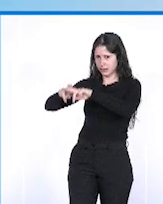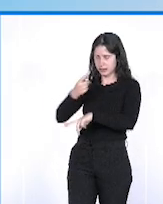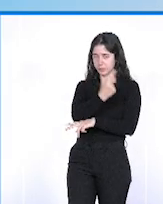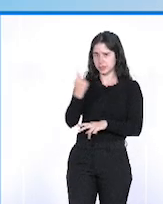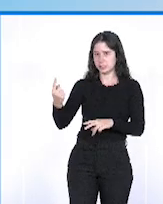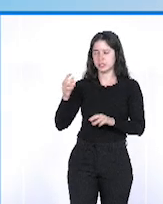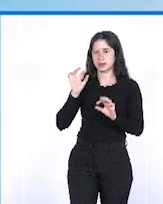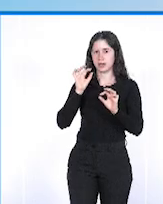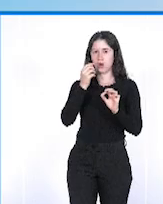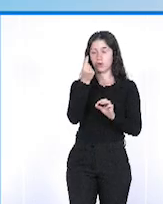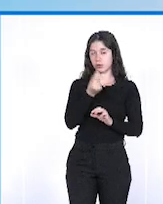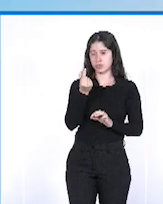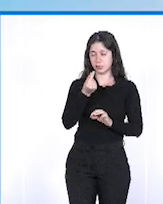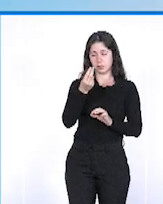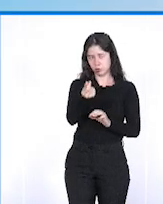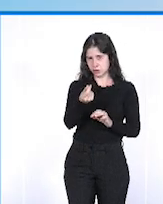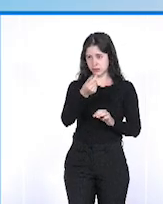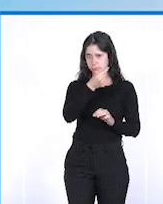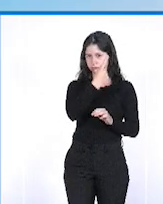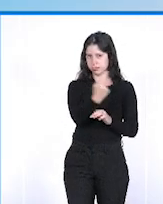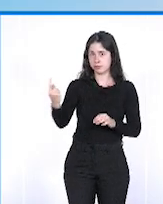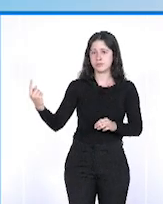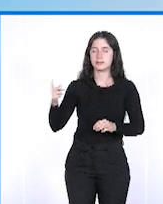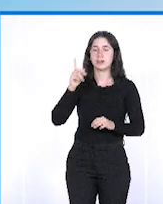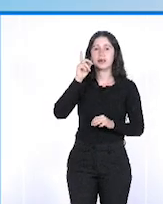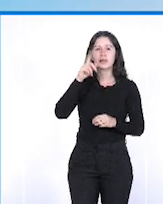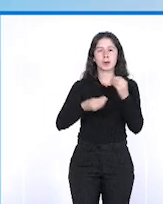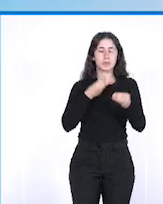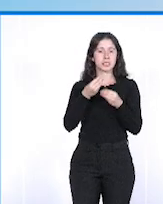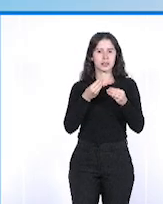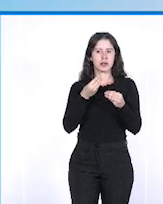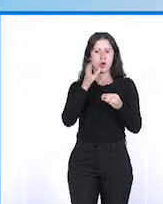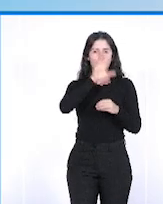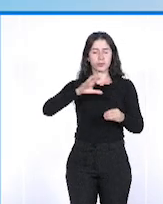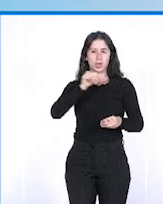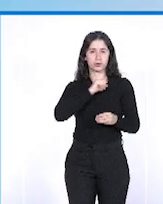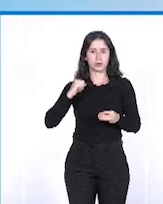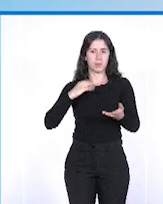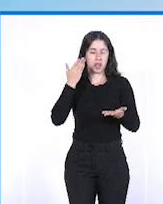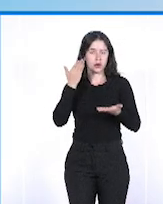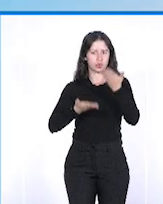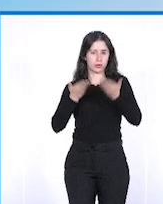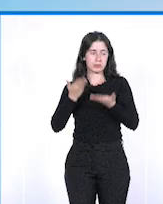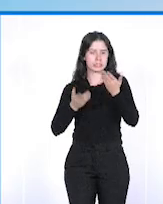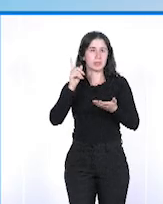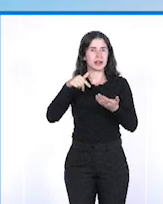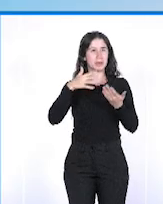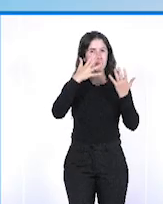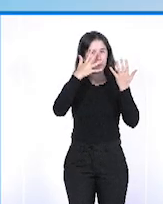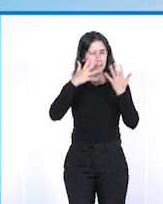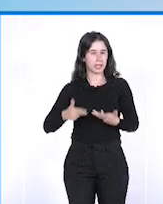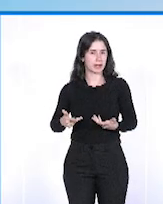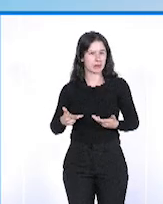costes concreto también hemos hecho una comparativa bueno de por comunidad Autónoma por medias y bueno y